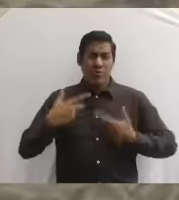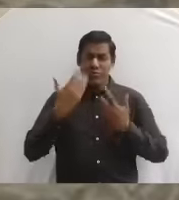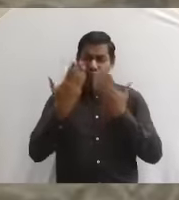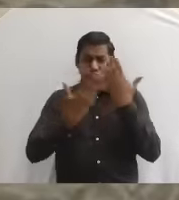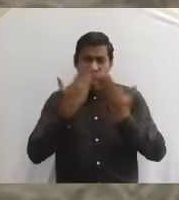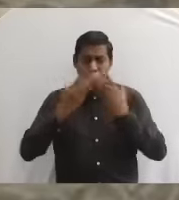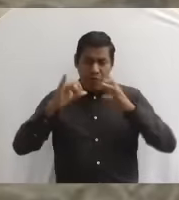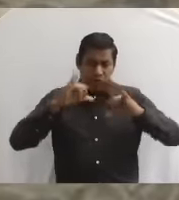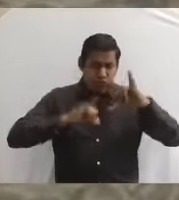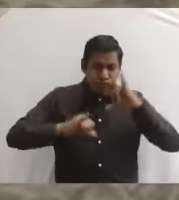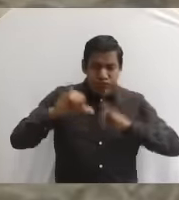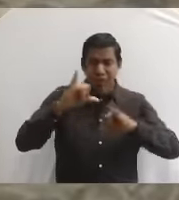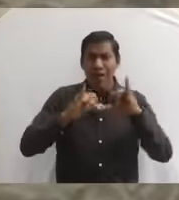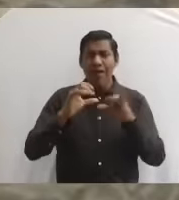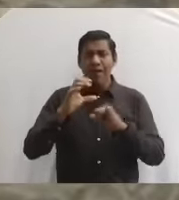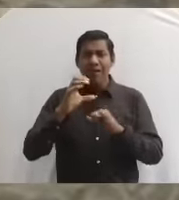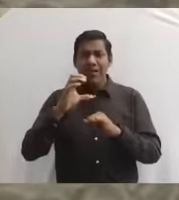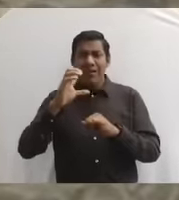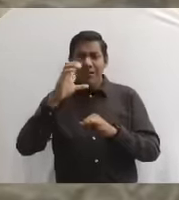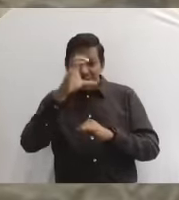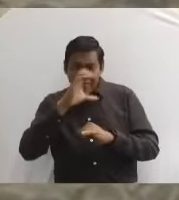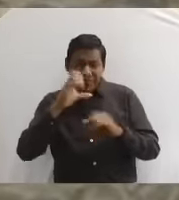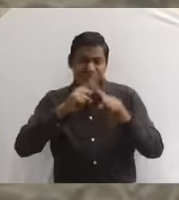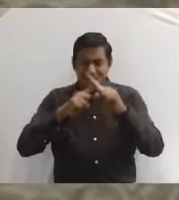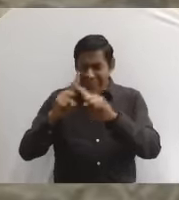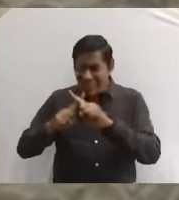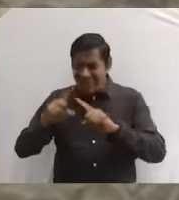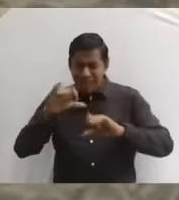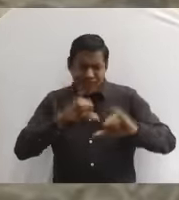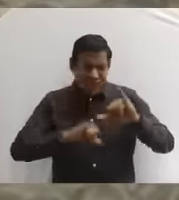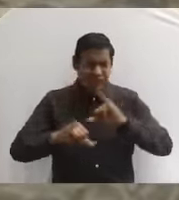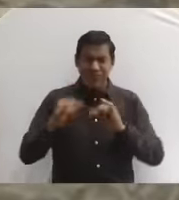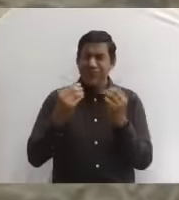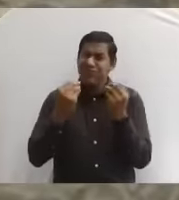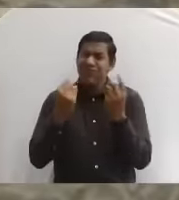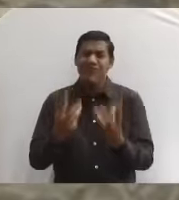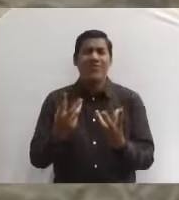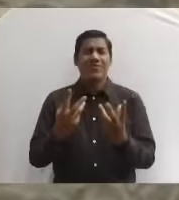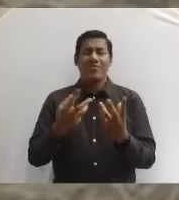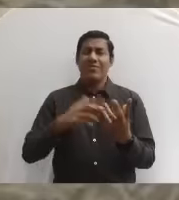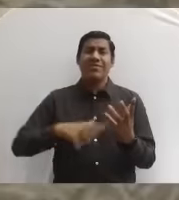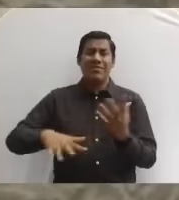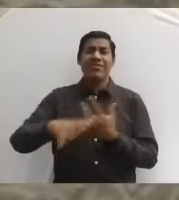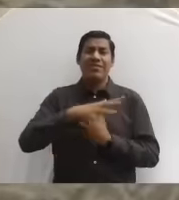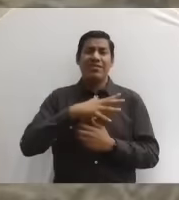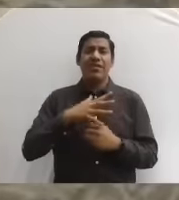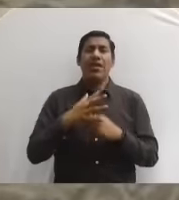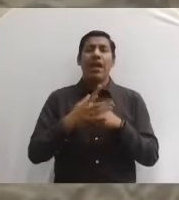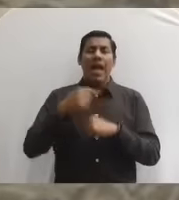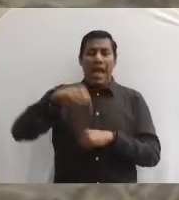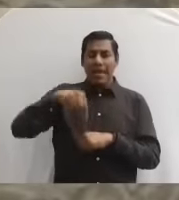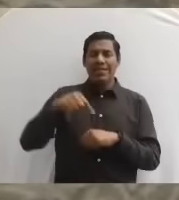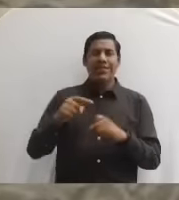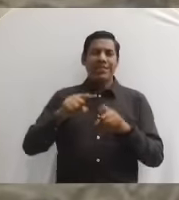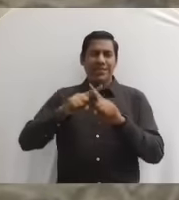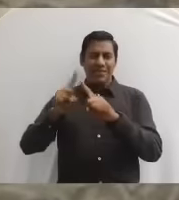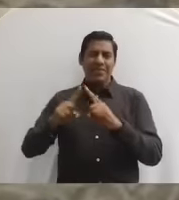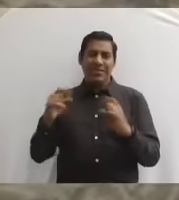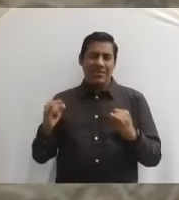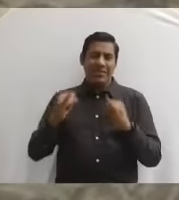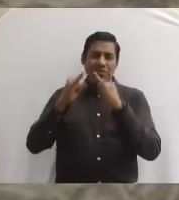tiene por habitante. Porque aquí no solo está el CICESE, sino